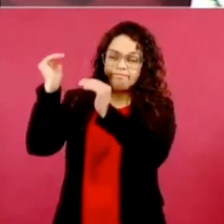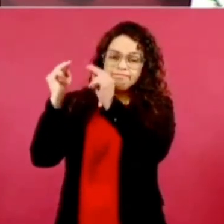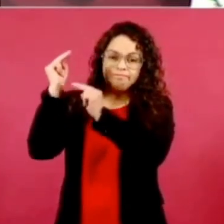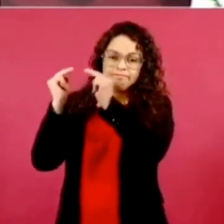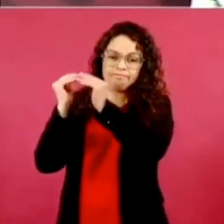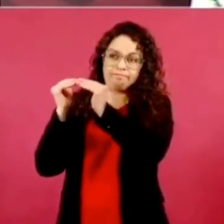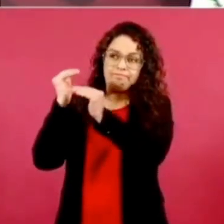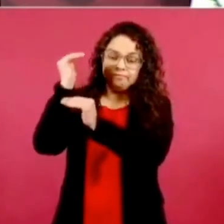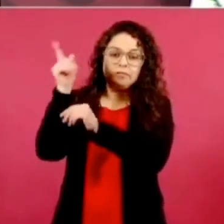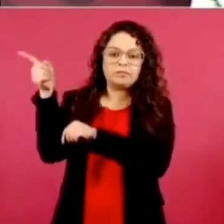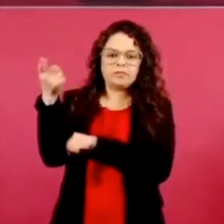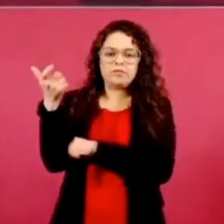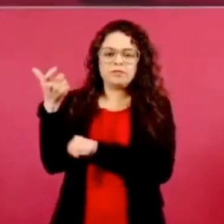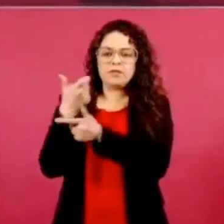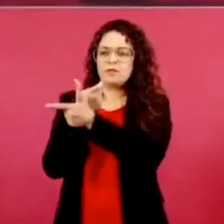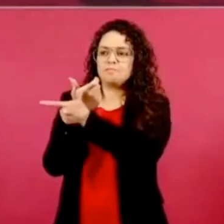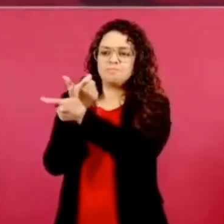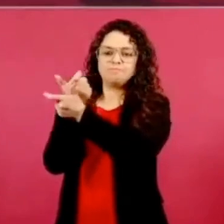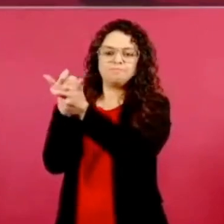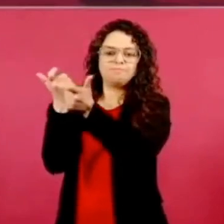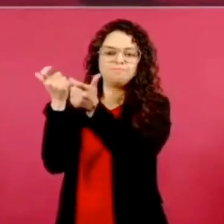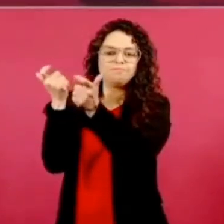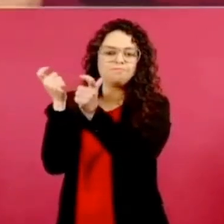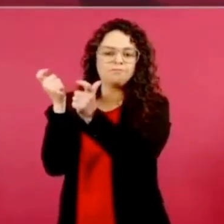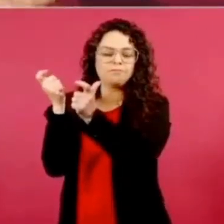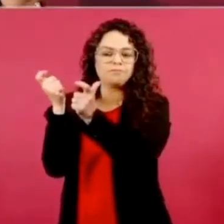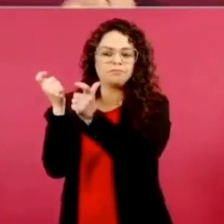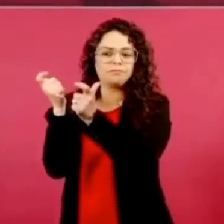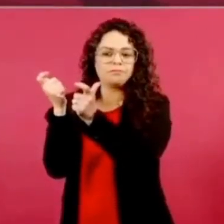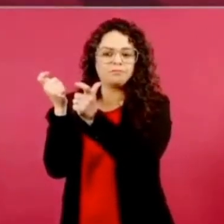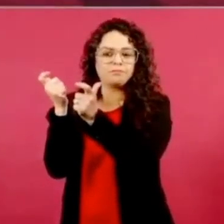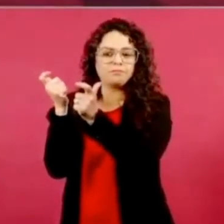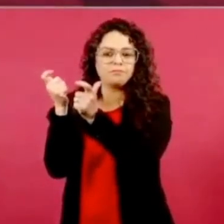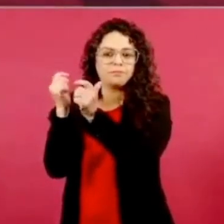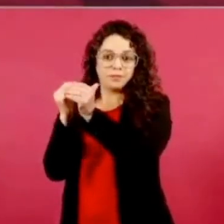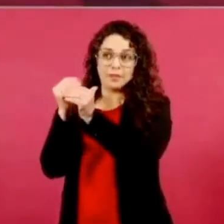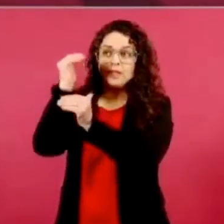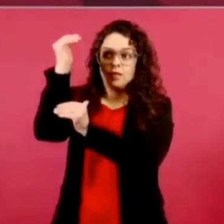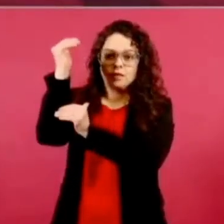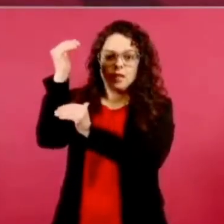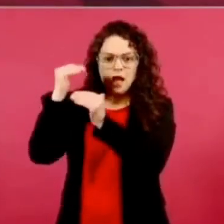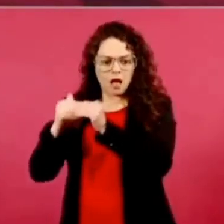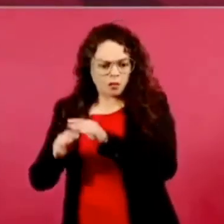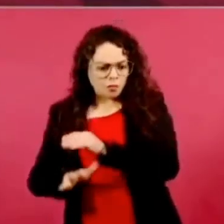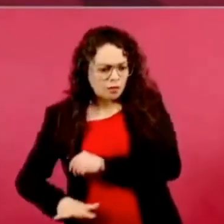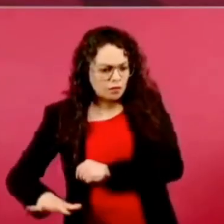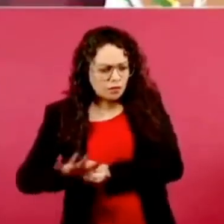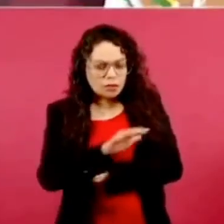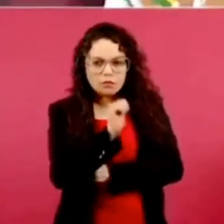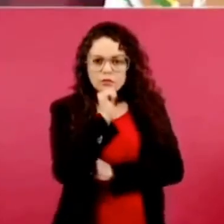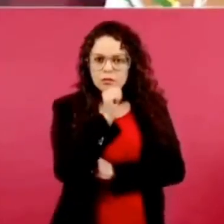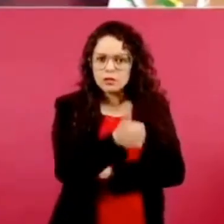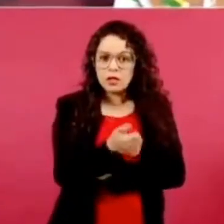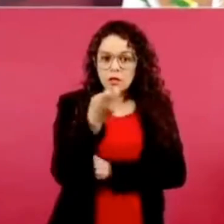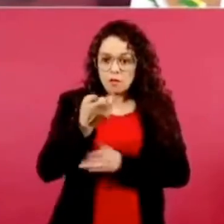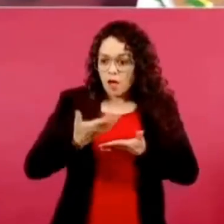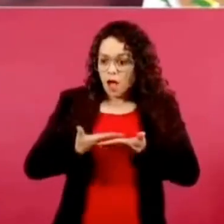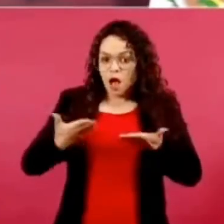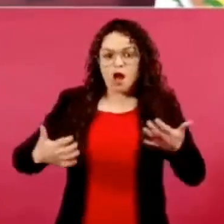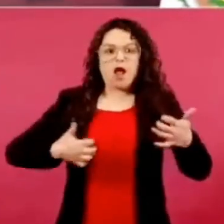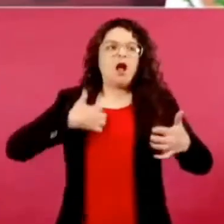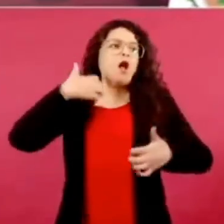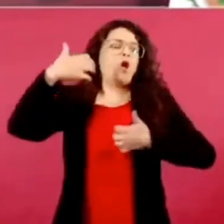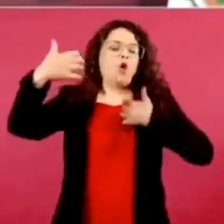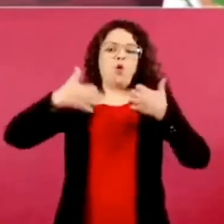Por eso se jalan los pelos y dicen, ¿qué está pasando? Como si nos traemos a